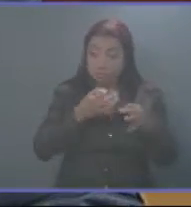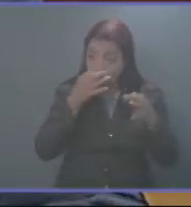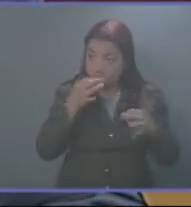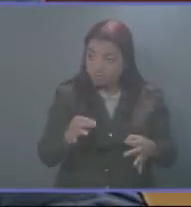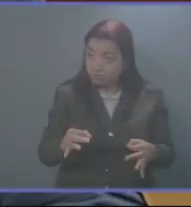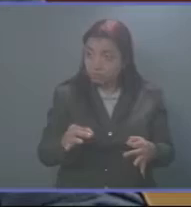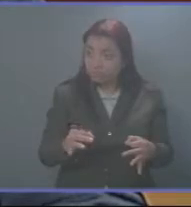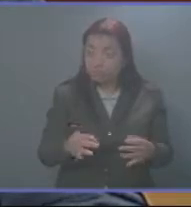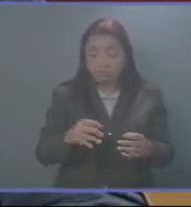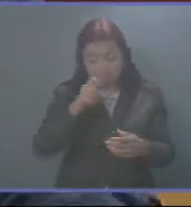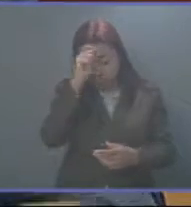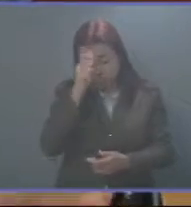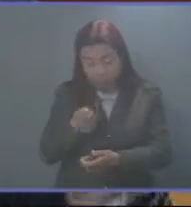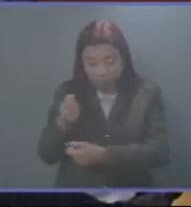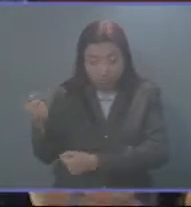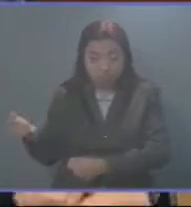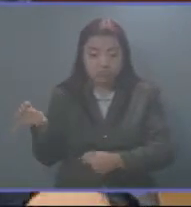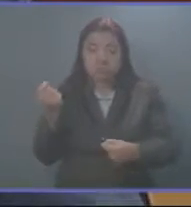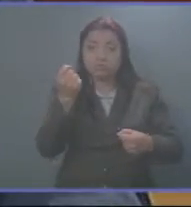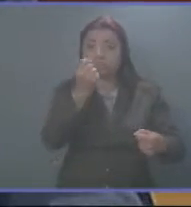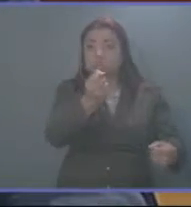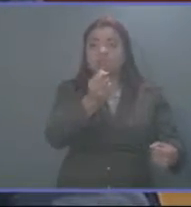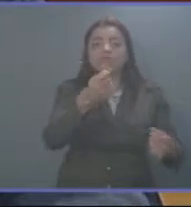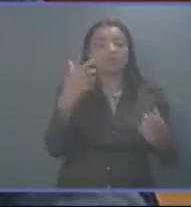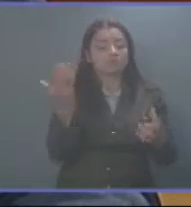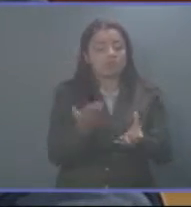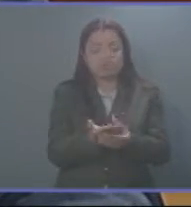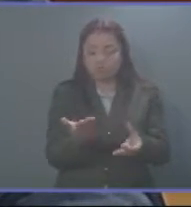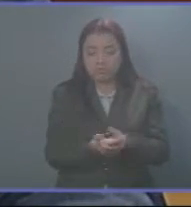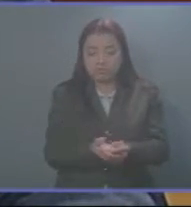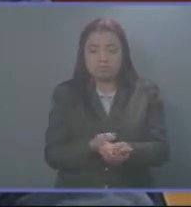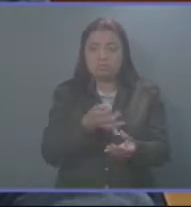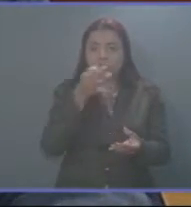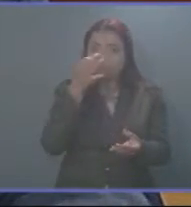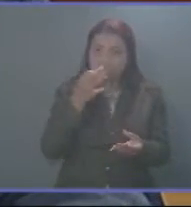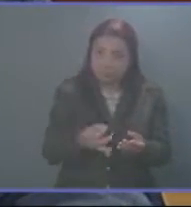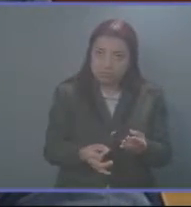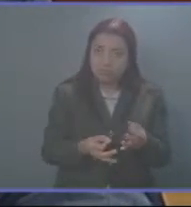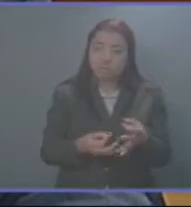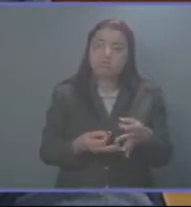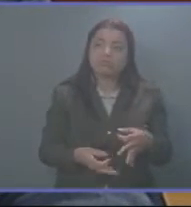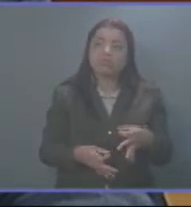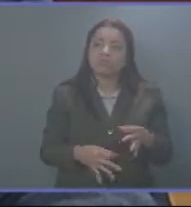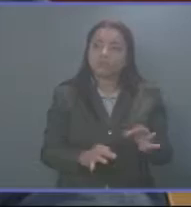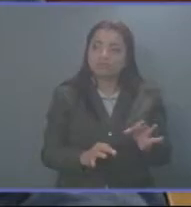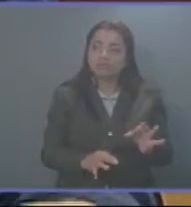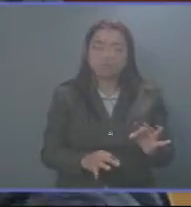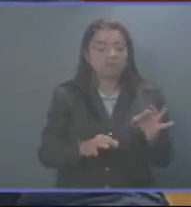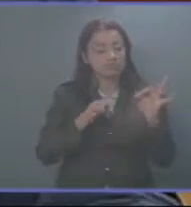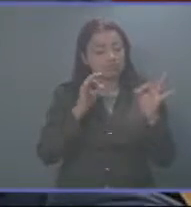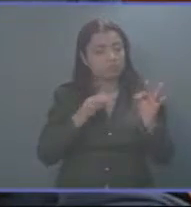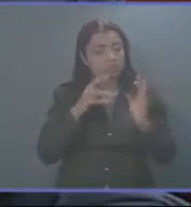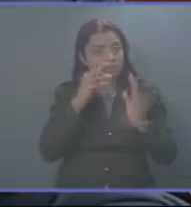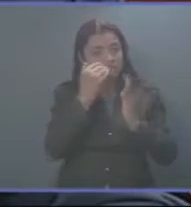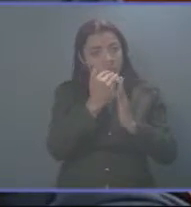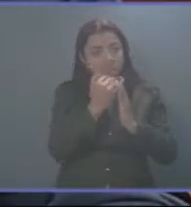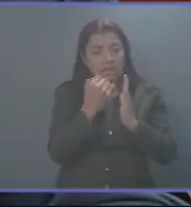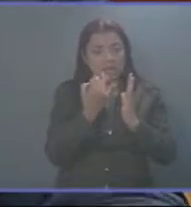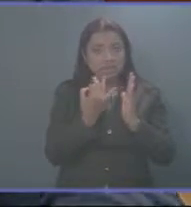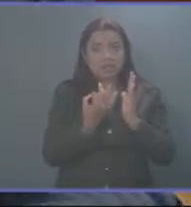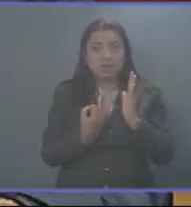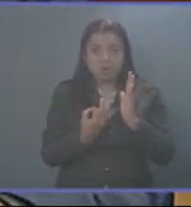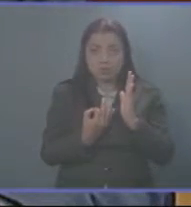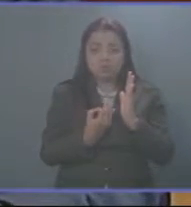la distinción es que se presenten los atestados en legal forma con todos los requisitos